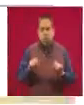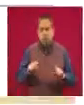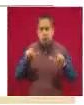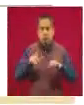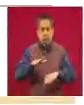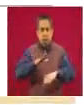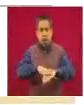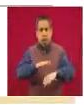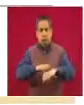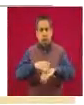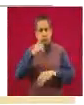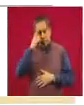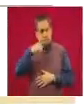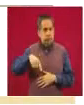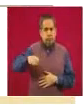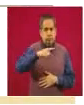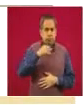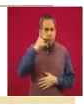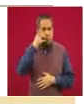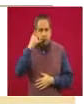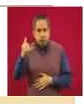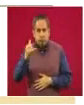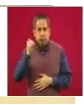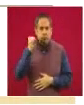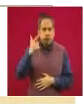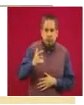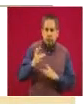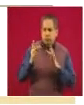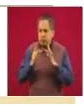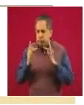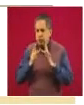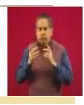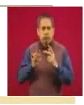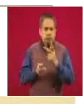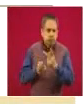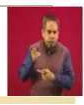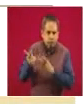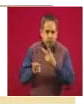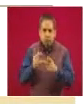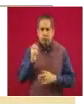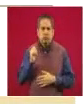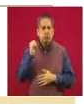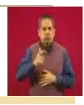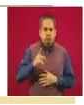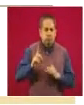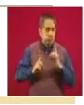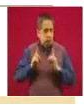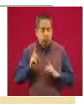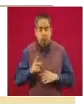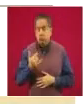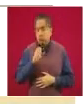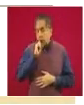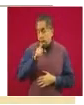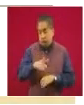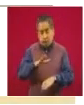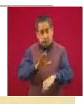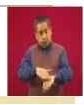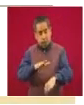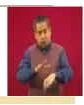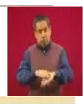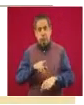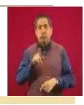y nuestro teléfono para que puedan la gente acudir o preguntar en caso que tenga alguna duda, y sobre todo enfatizar que todos